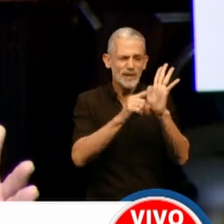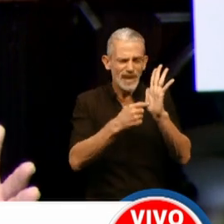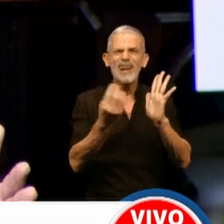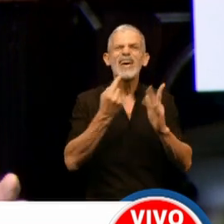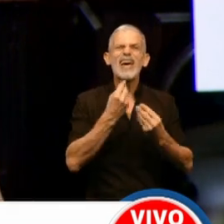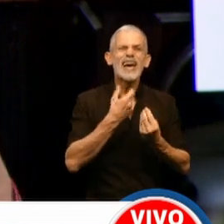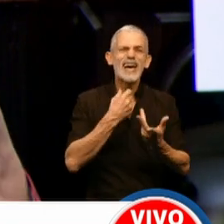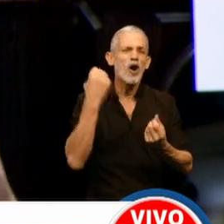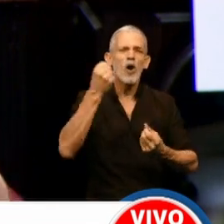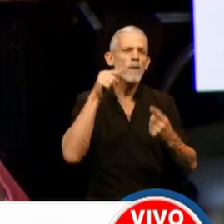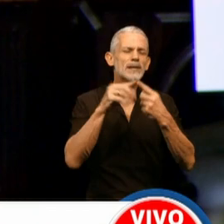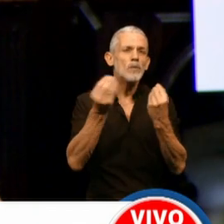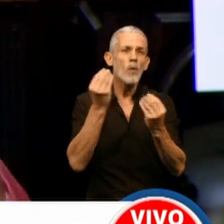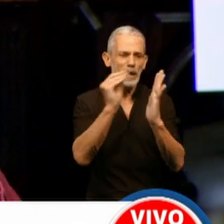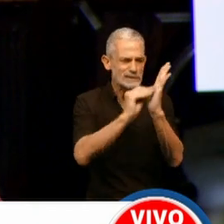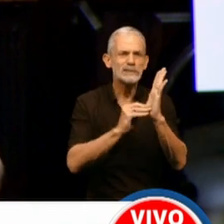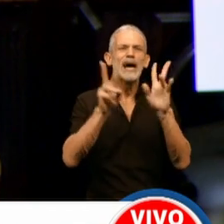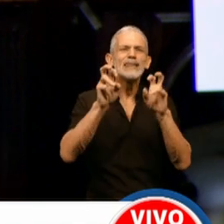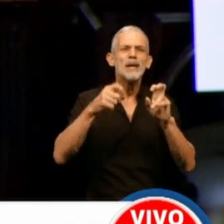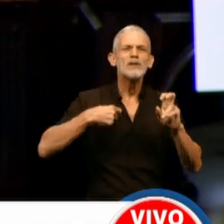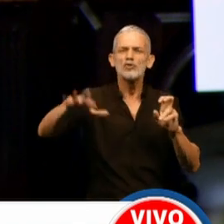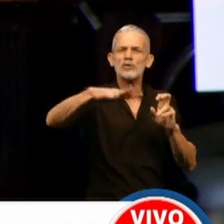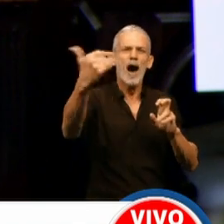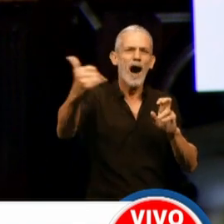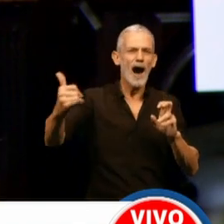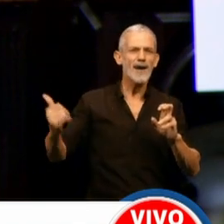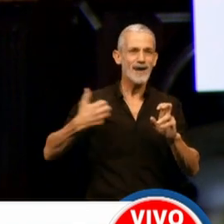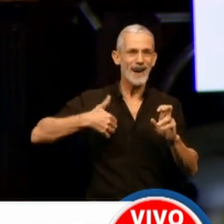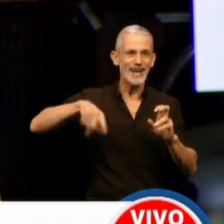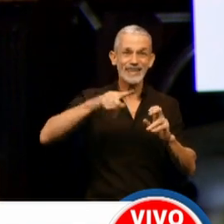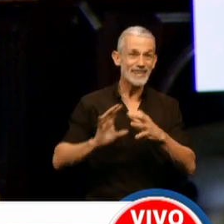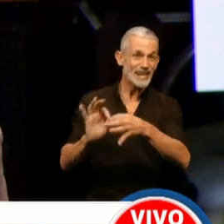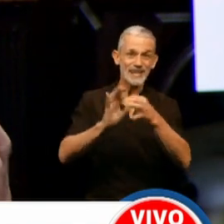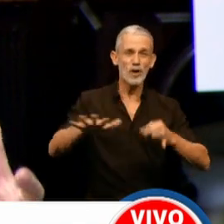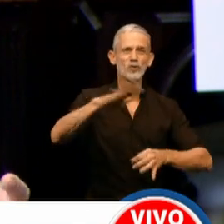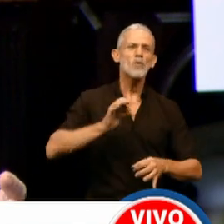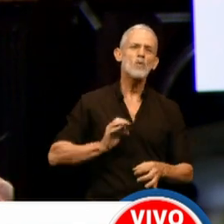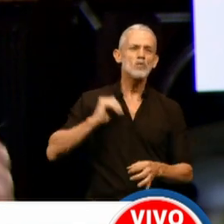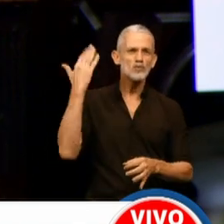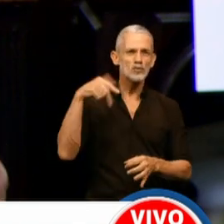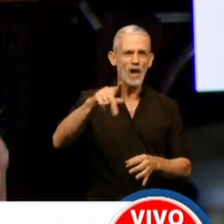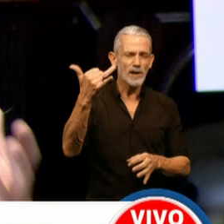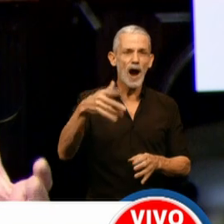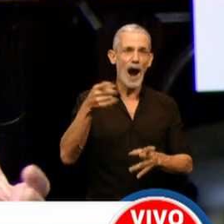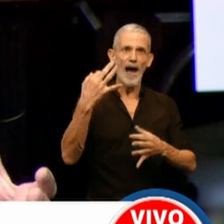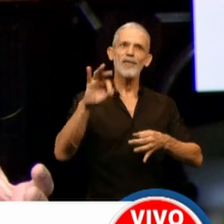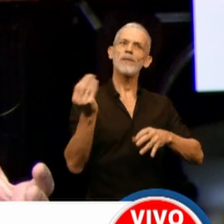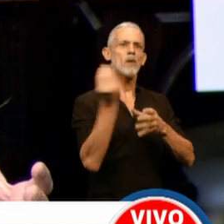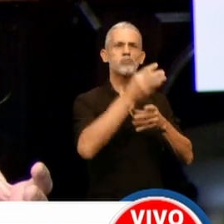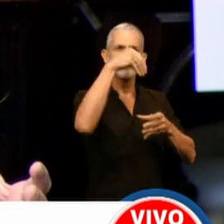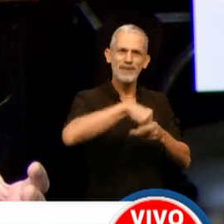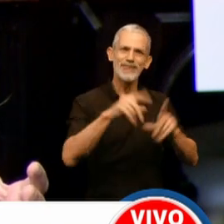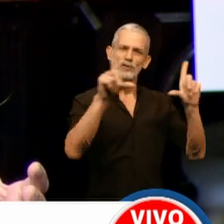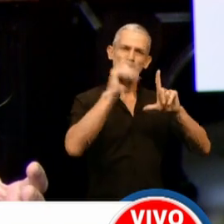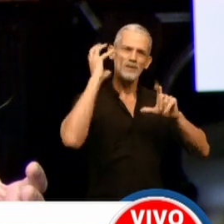es que la agenda que tiene la sociedad argentina en su conjunto hace ya muchos años se vea representada en los